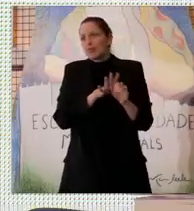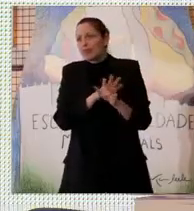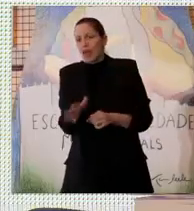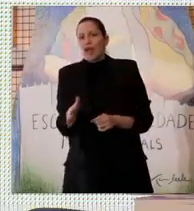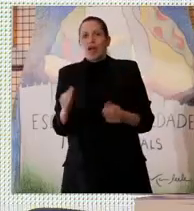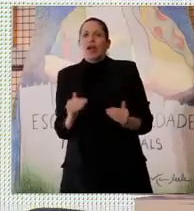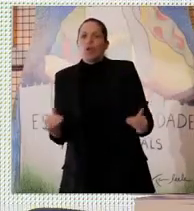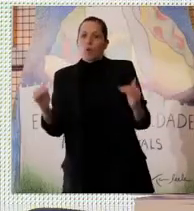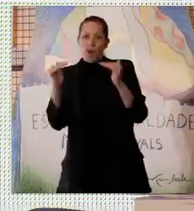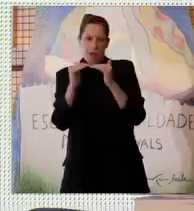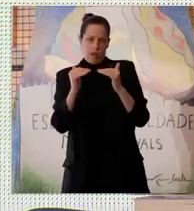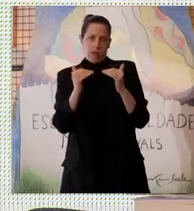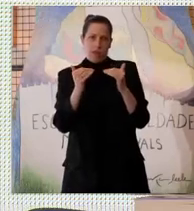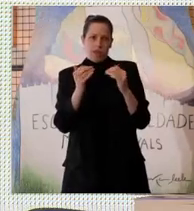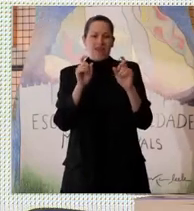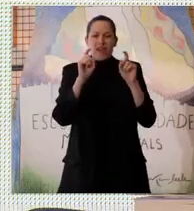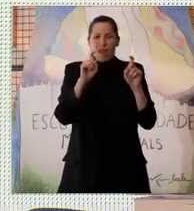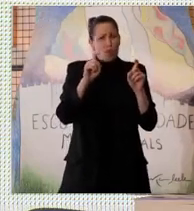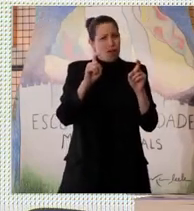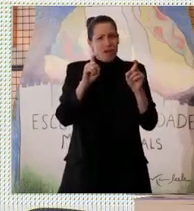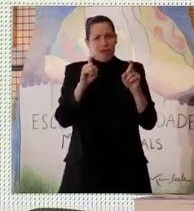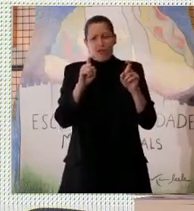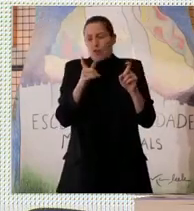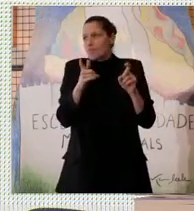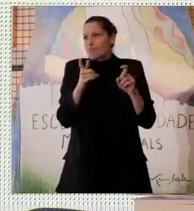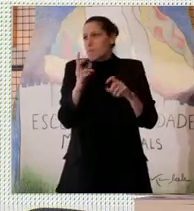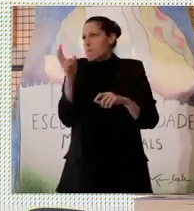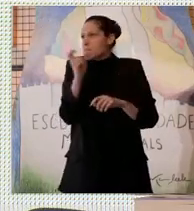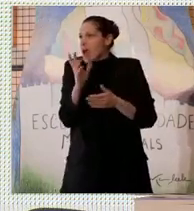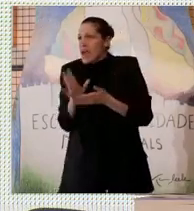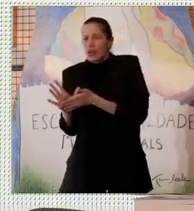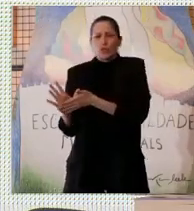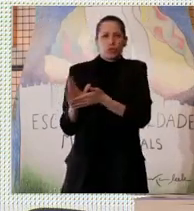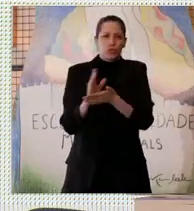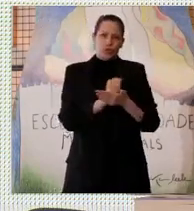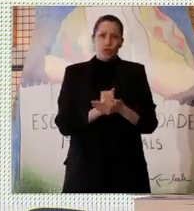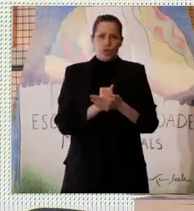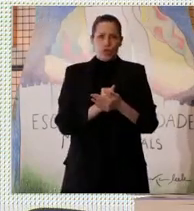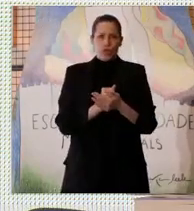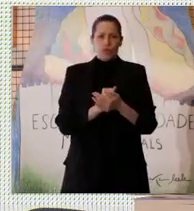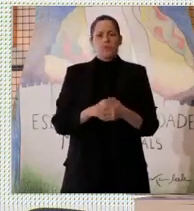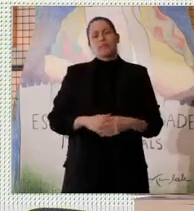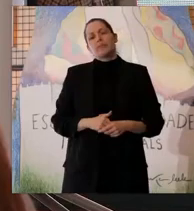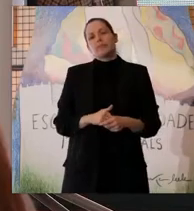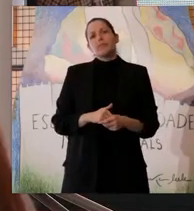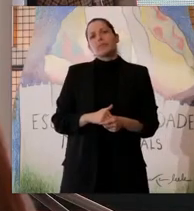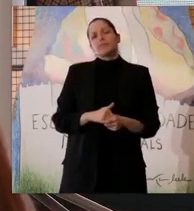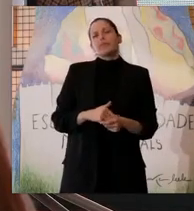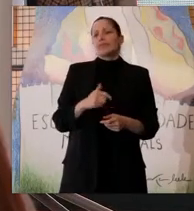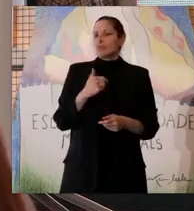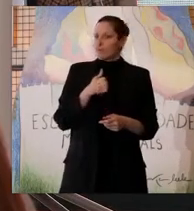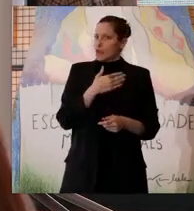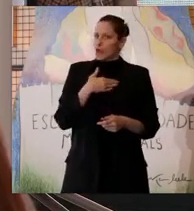todo la educación es importantísima desde los 0 años si me apuras yo sí quiero quiero apuntar aquí una cosa que